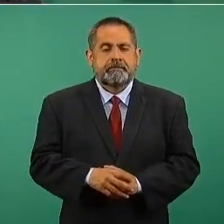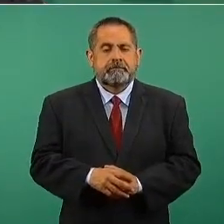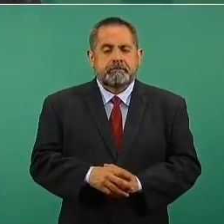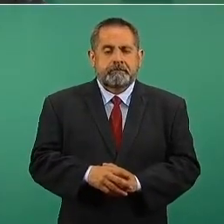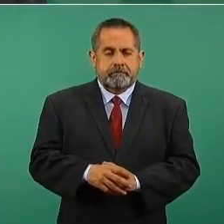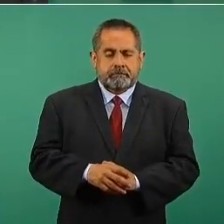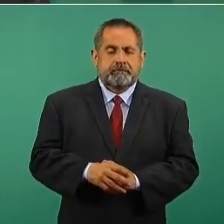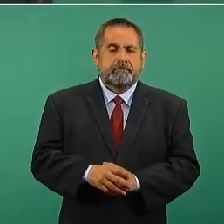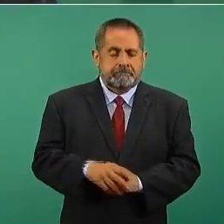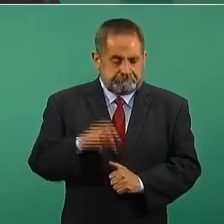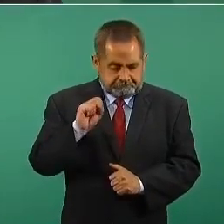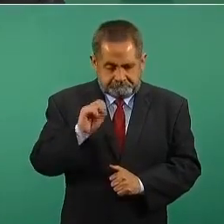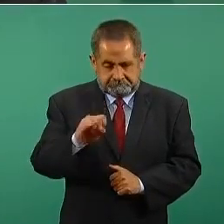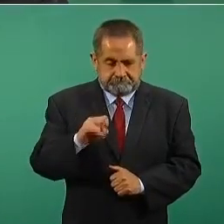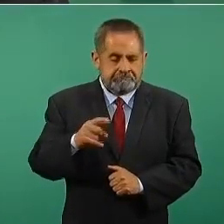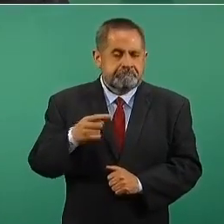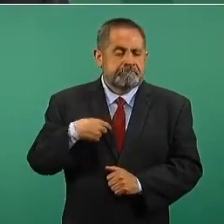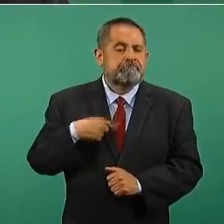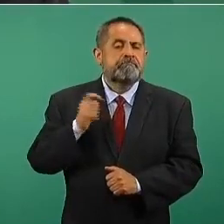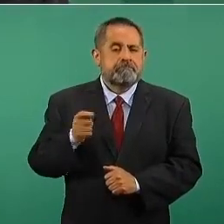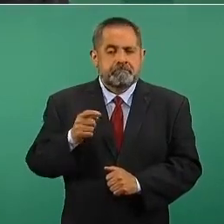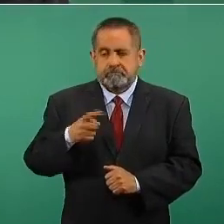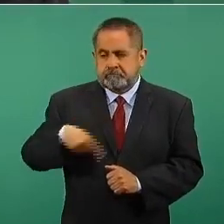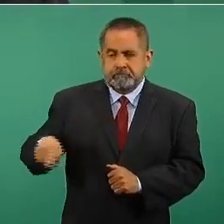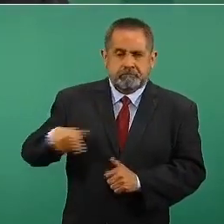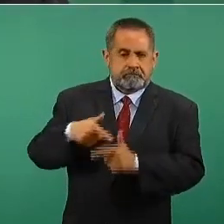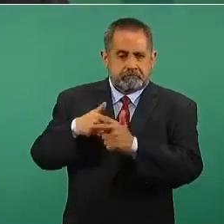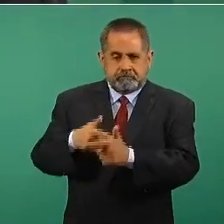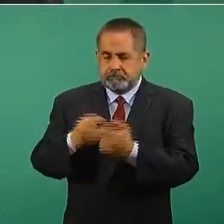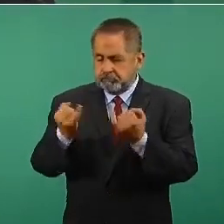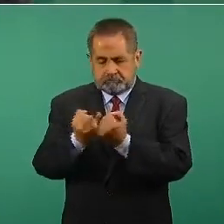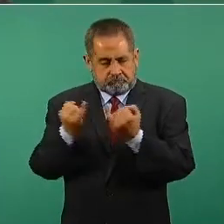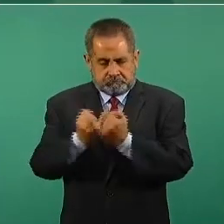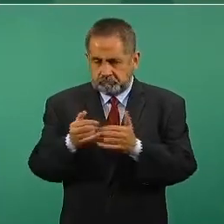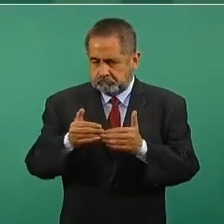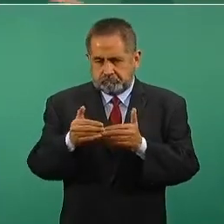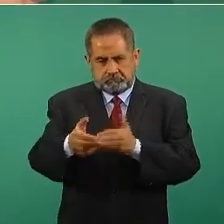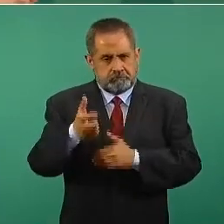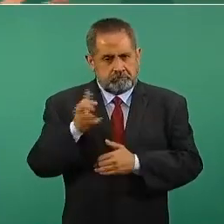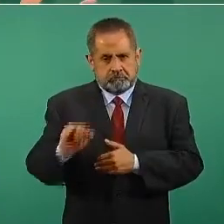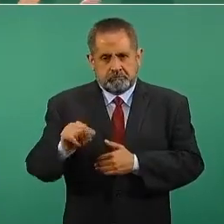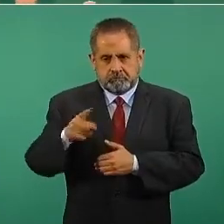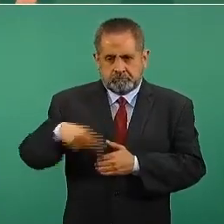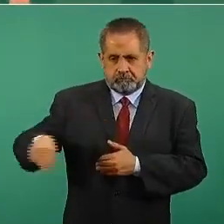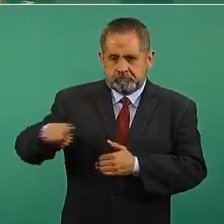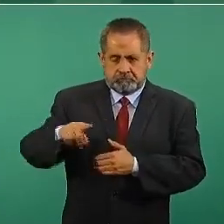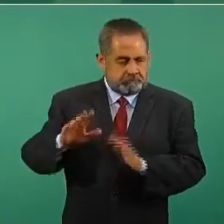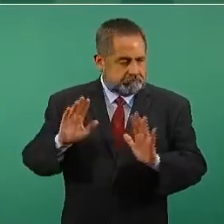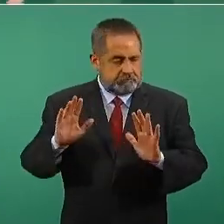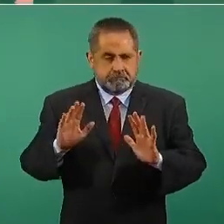sí vamos nosotros a seguir actuando de esa manera y